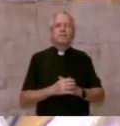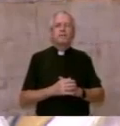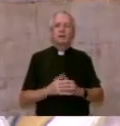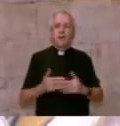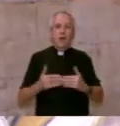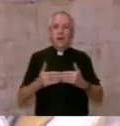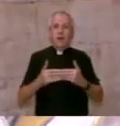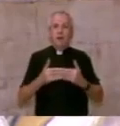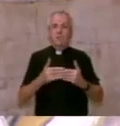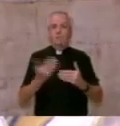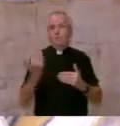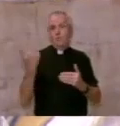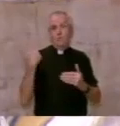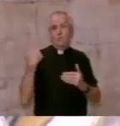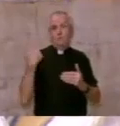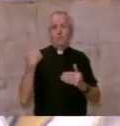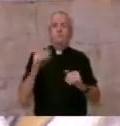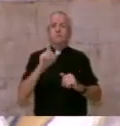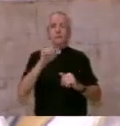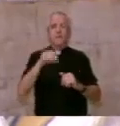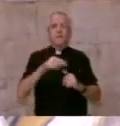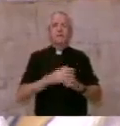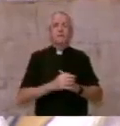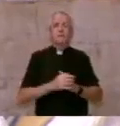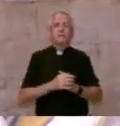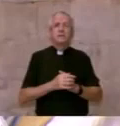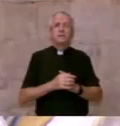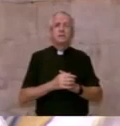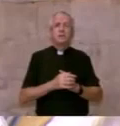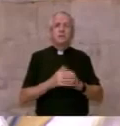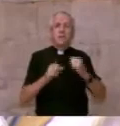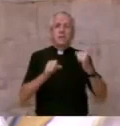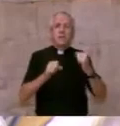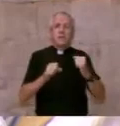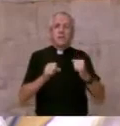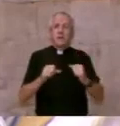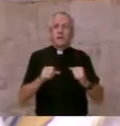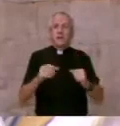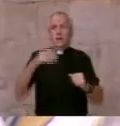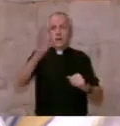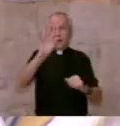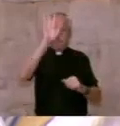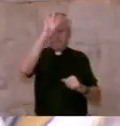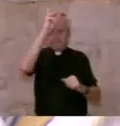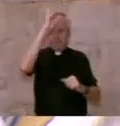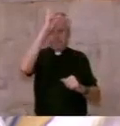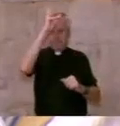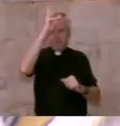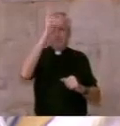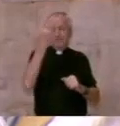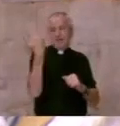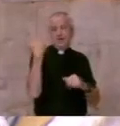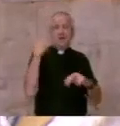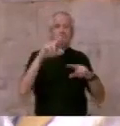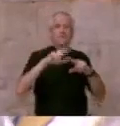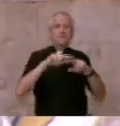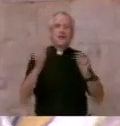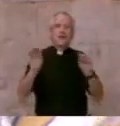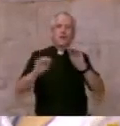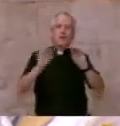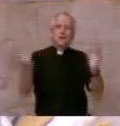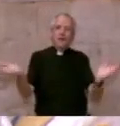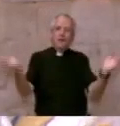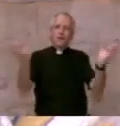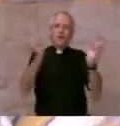Molt recentment, l'any passat. Recientemente también. Tot el treball del procés. La víspera de Pentecostés. La vigília de Pentecostés ens va congregar a la plaça de